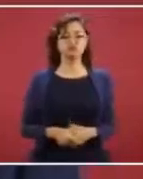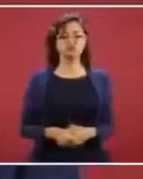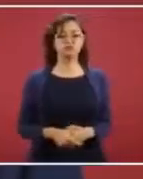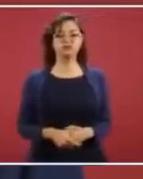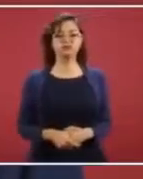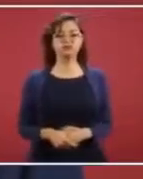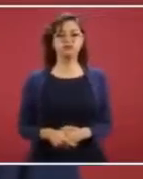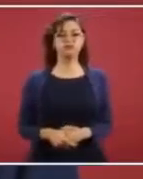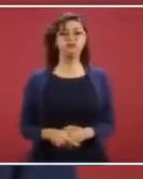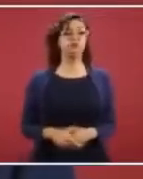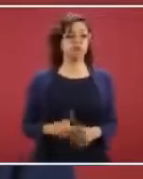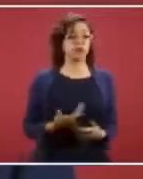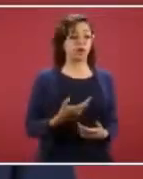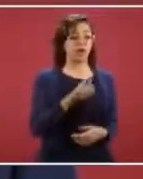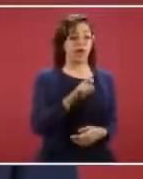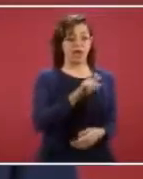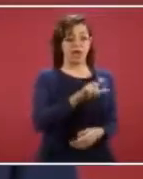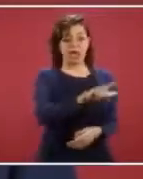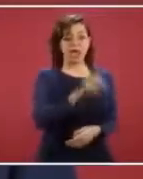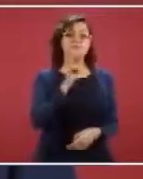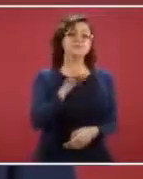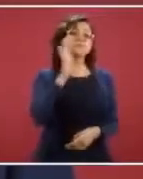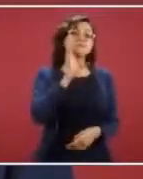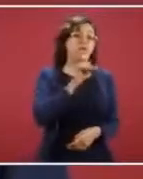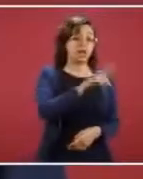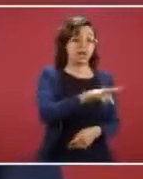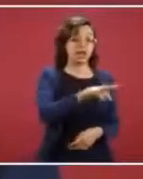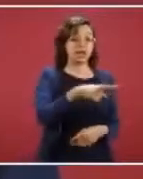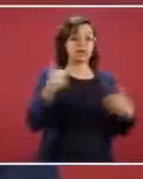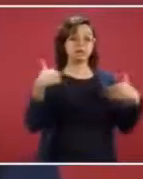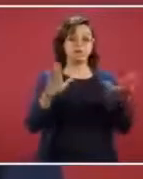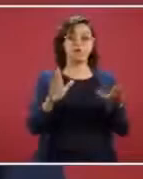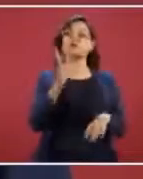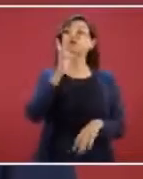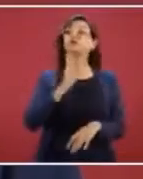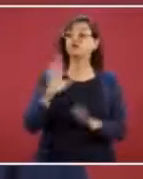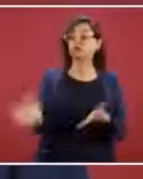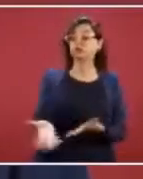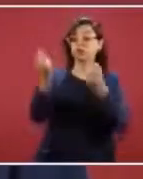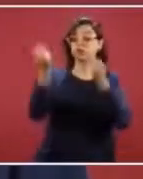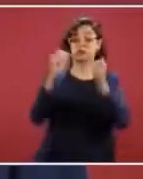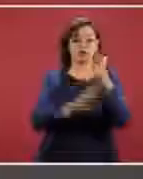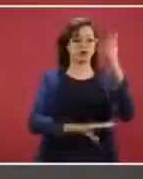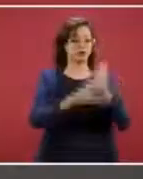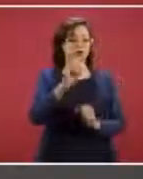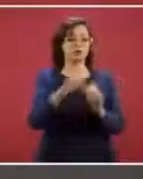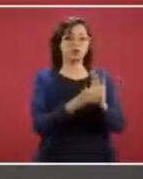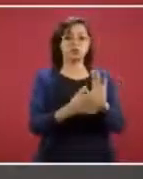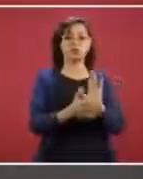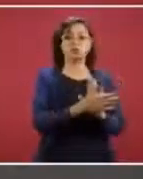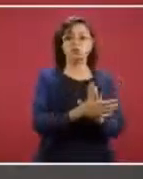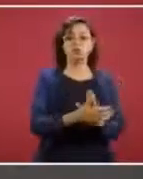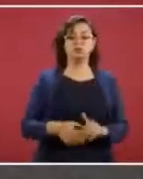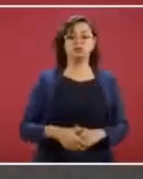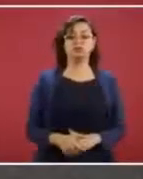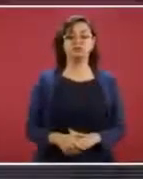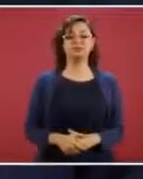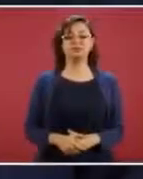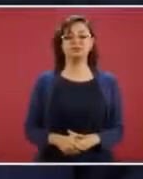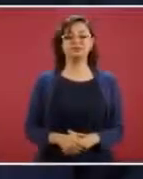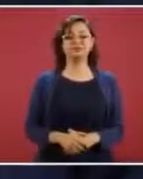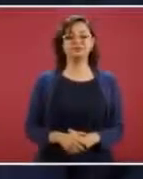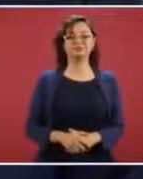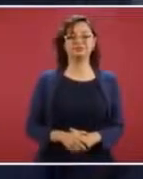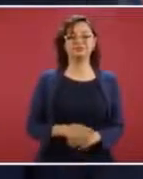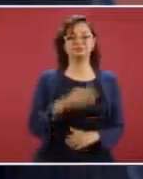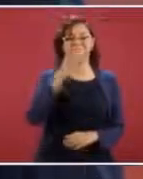Él nacionaliza el petróleo en la Constitución del 17. Sin